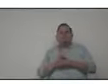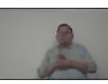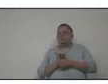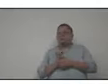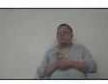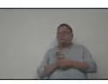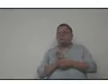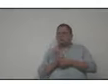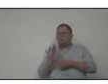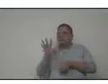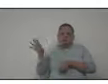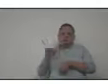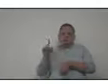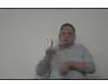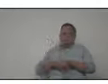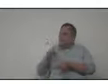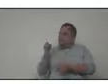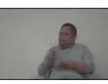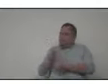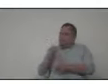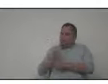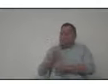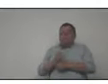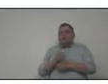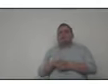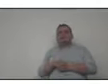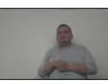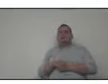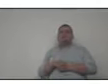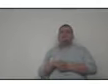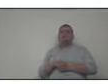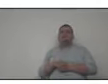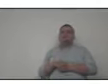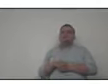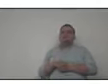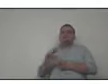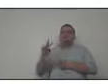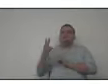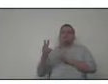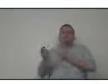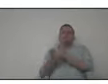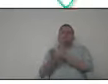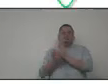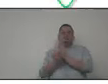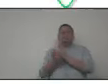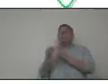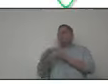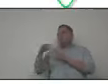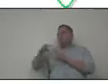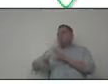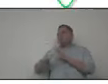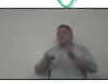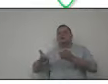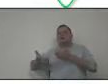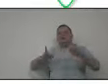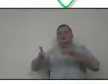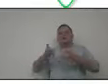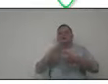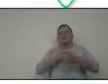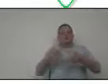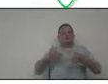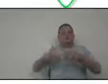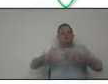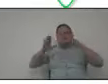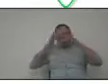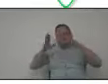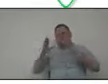tiempo trabajando. Como segundo punto, trabajamos gestión de la prestación de los servicios de salud. En